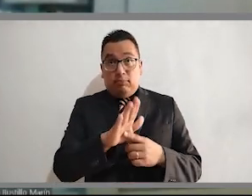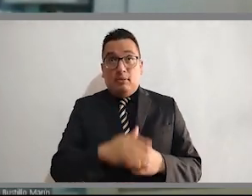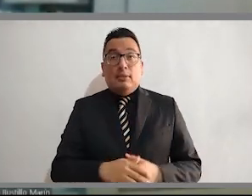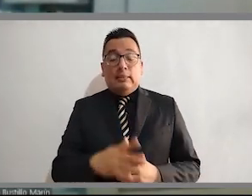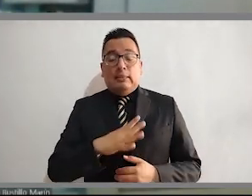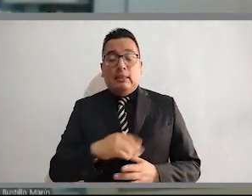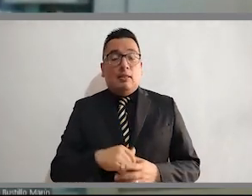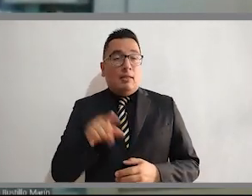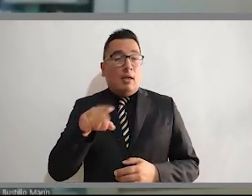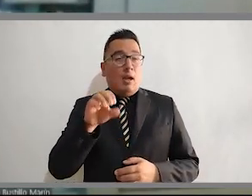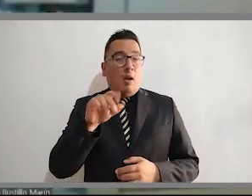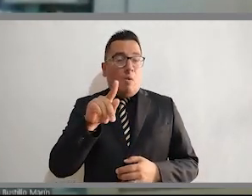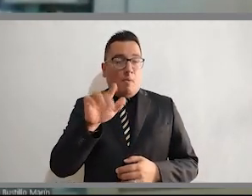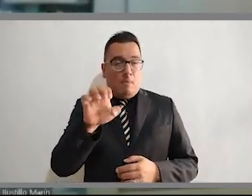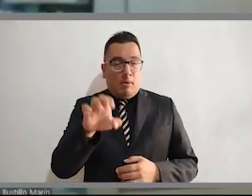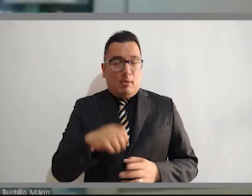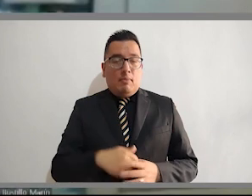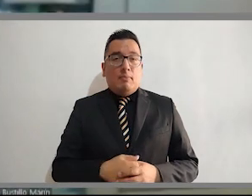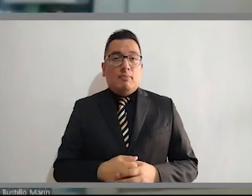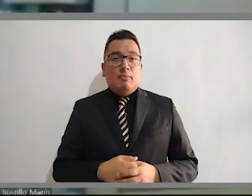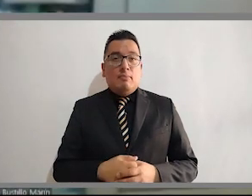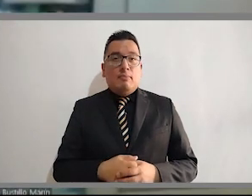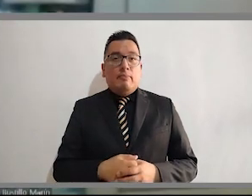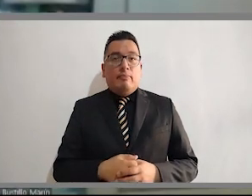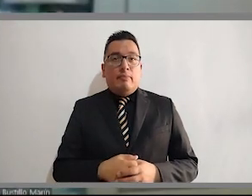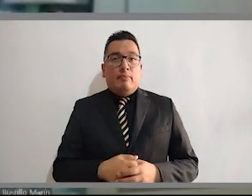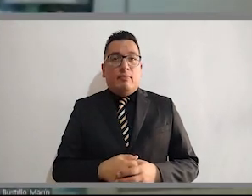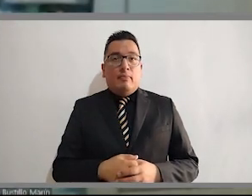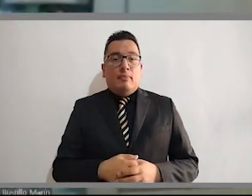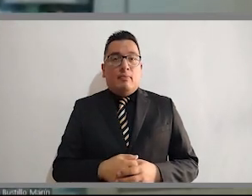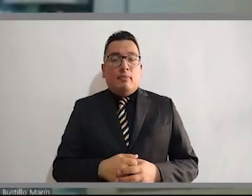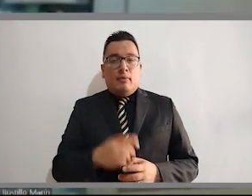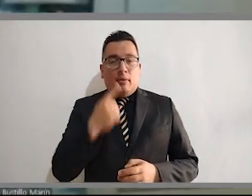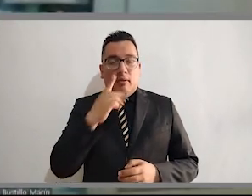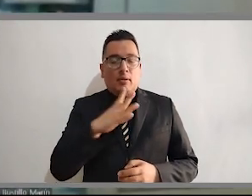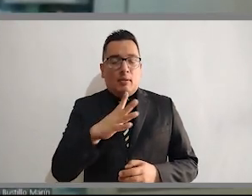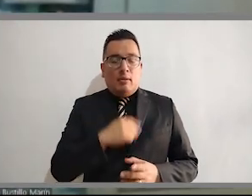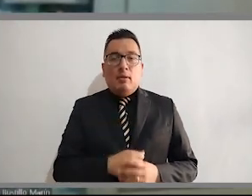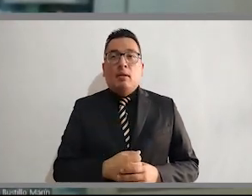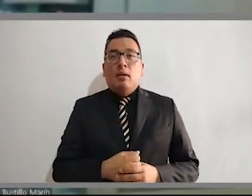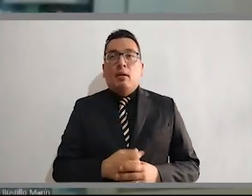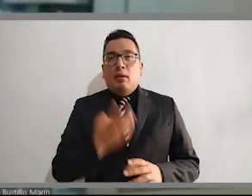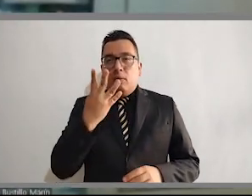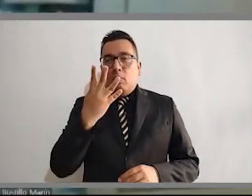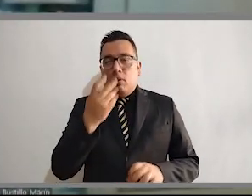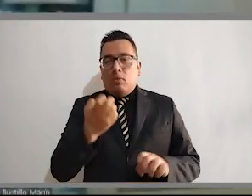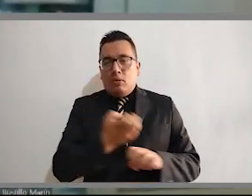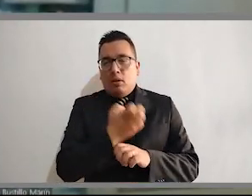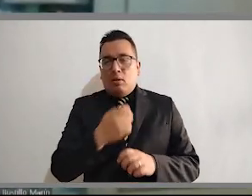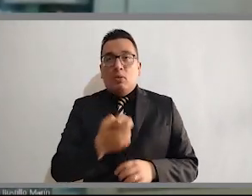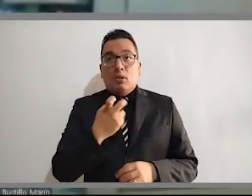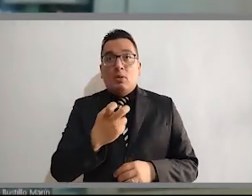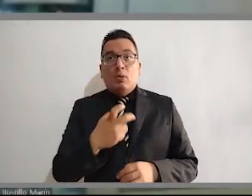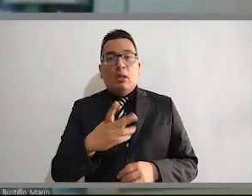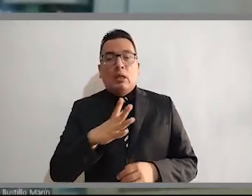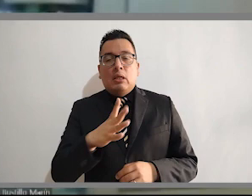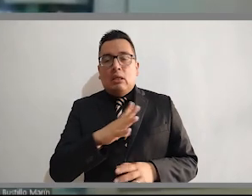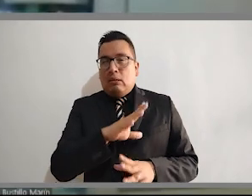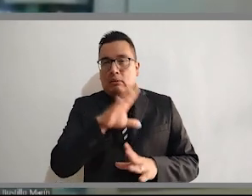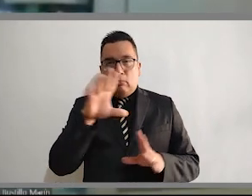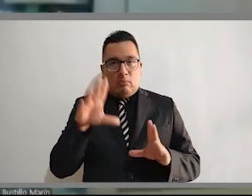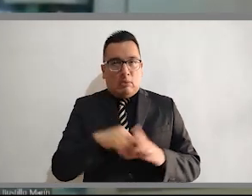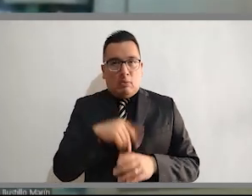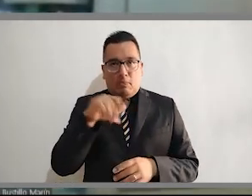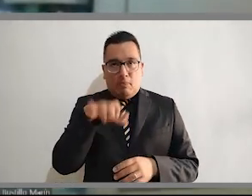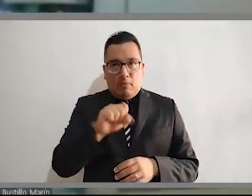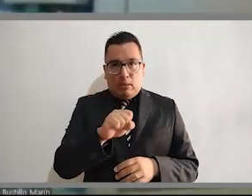esta queja ante los soples, solamente hay 4 estados de la República que resuelven